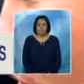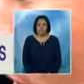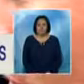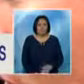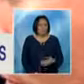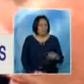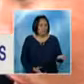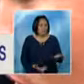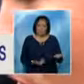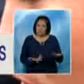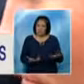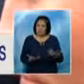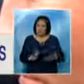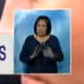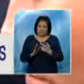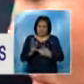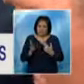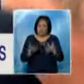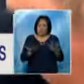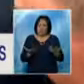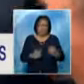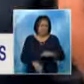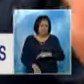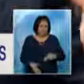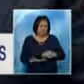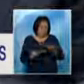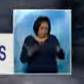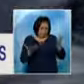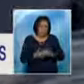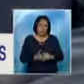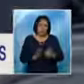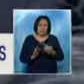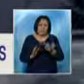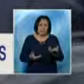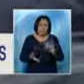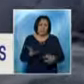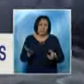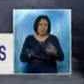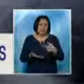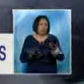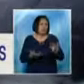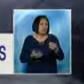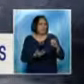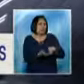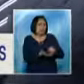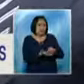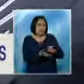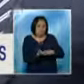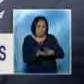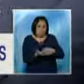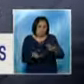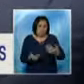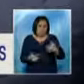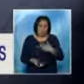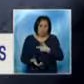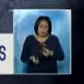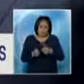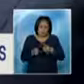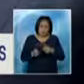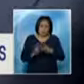Señor ministro, que salga la resolución de baja de una vez, señor ministro, para que salga de una vez su aporte de seguro de vida. Eso exigimos todas